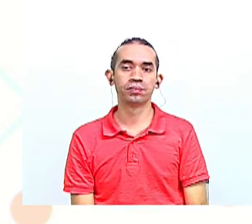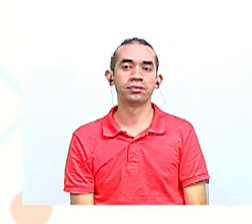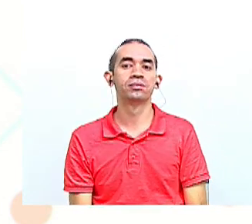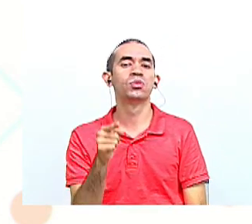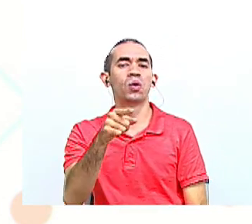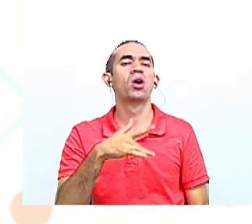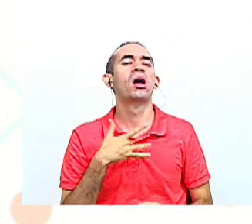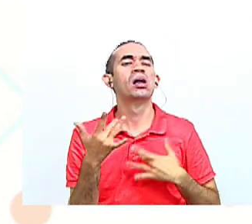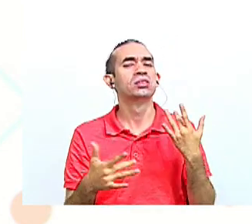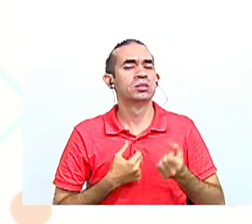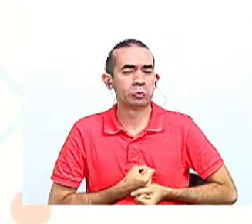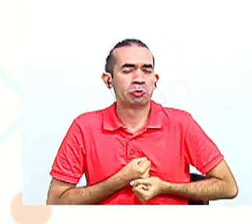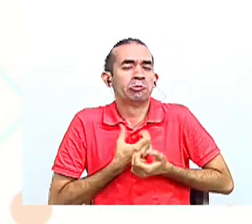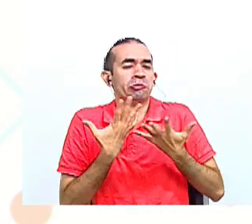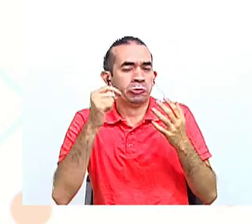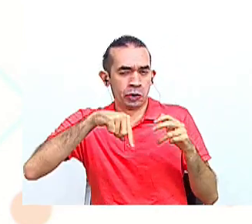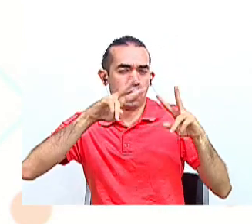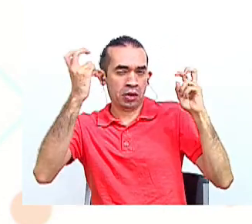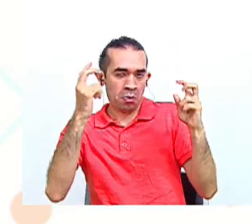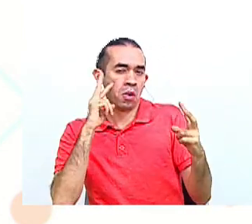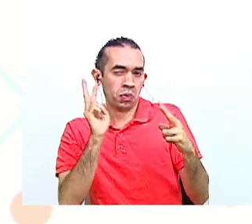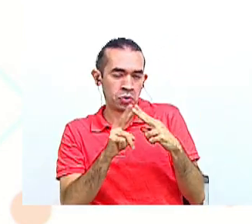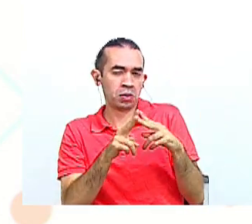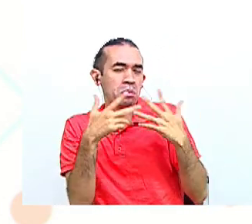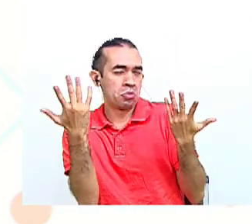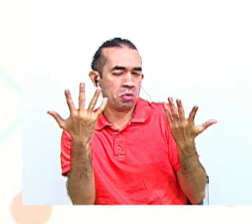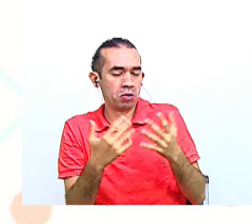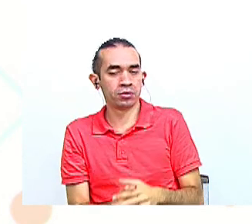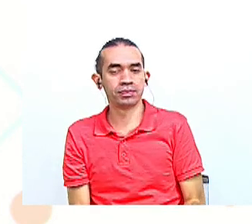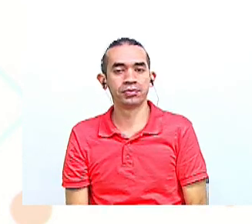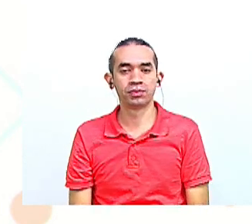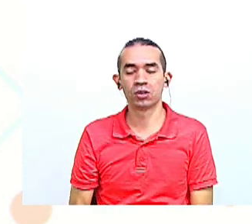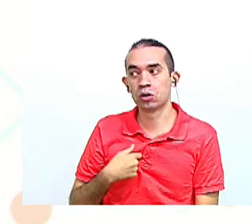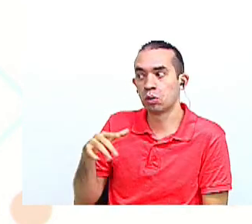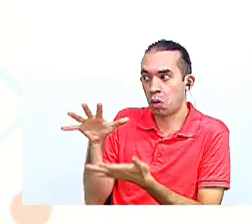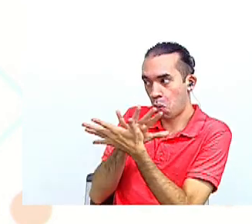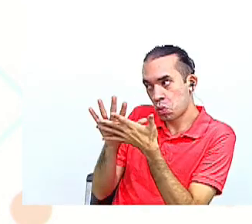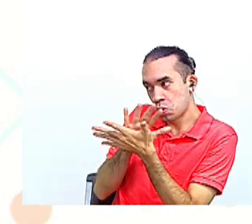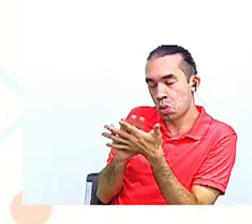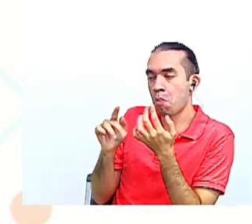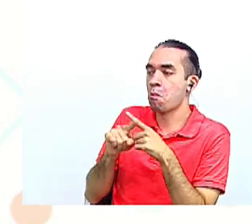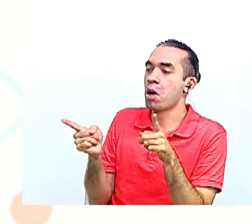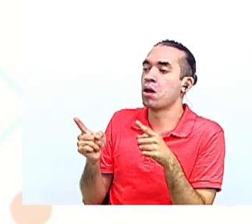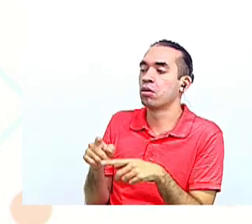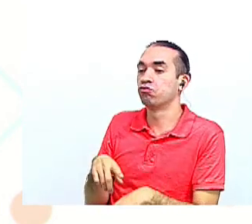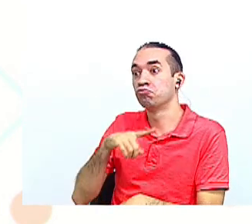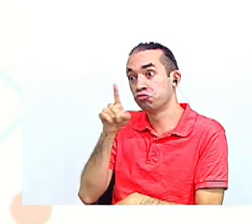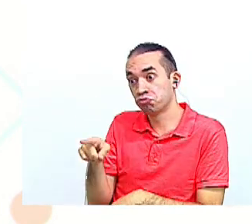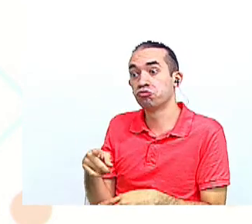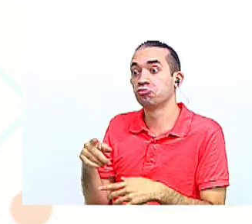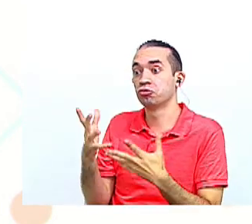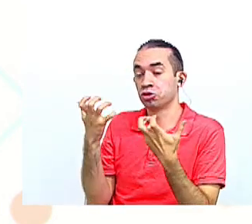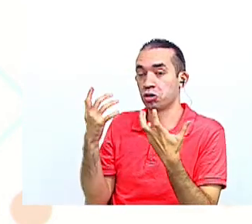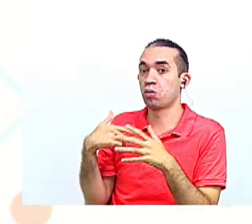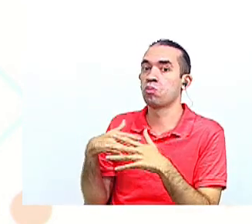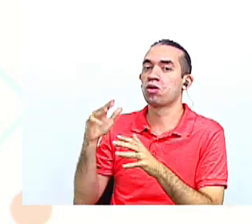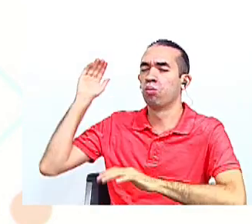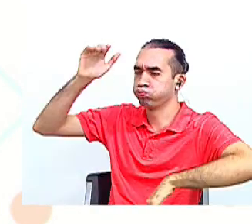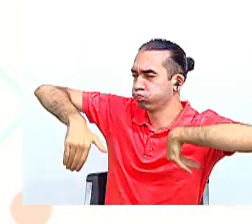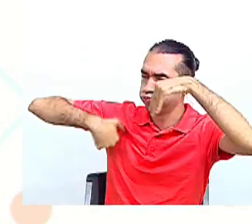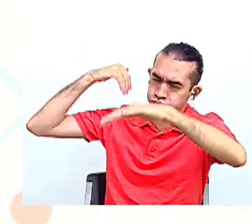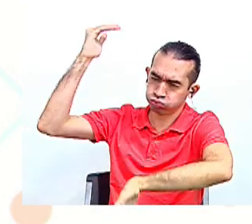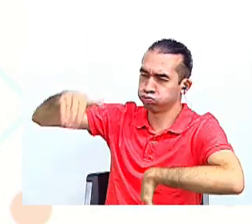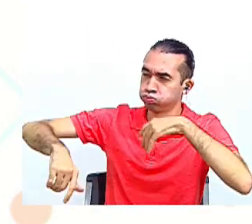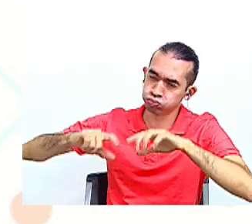¿Qué experimentó al conocer el tema del día de hoy? Profe, confusión, pero vieras que me gustó mucho porque yo quería hacer un aguas abiertas, entonces me identifiqué